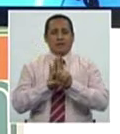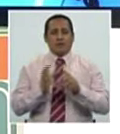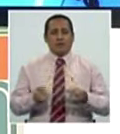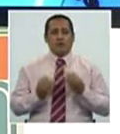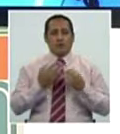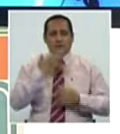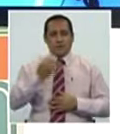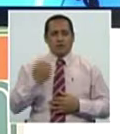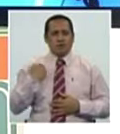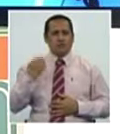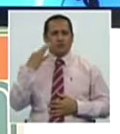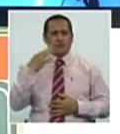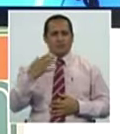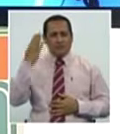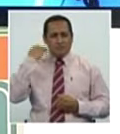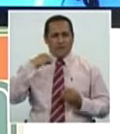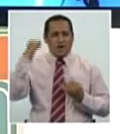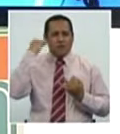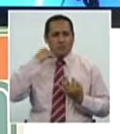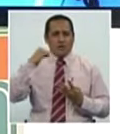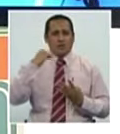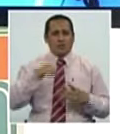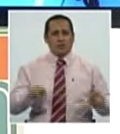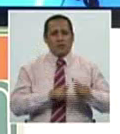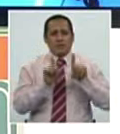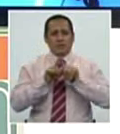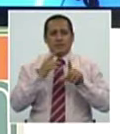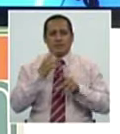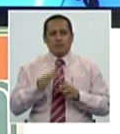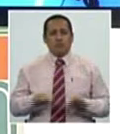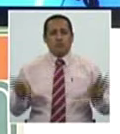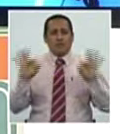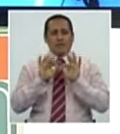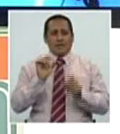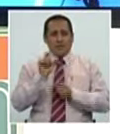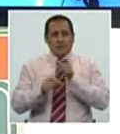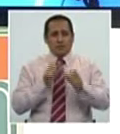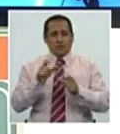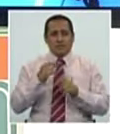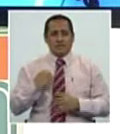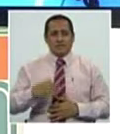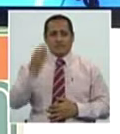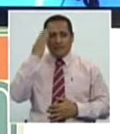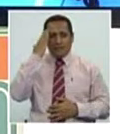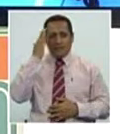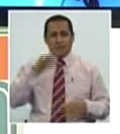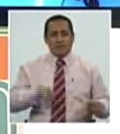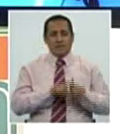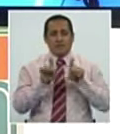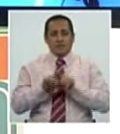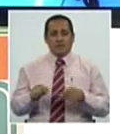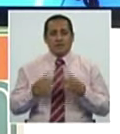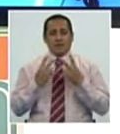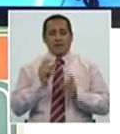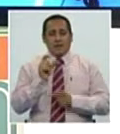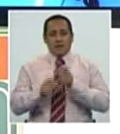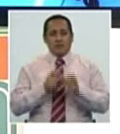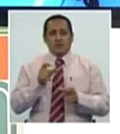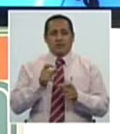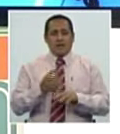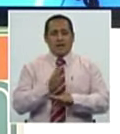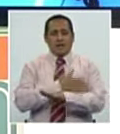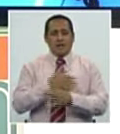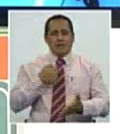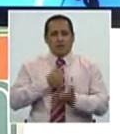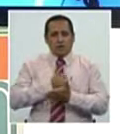porque yo siempre viajo para difundirla, porque es importante que la población lo sepa, ¿no? Y sobre todo que la